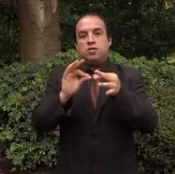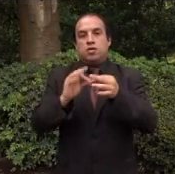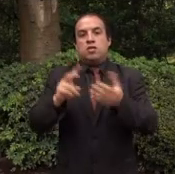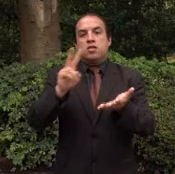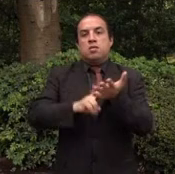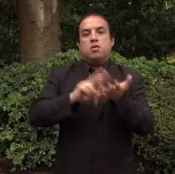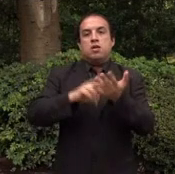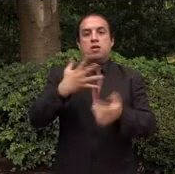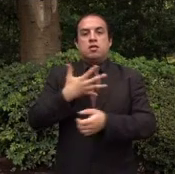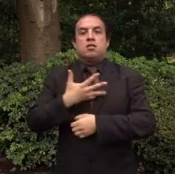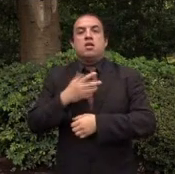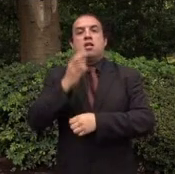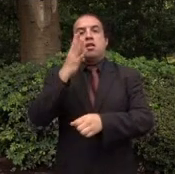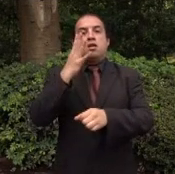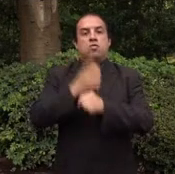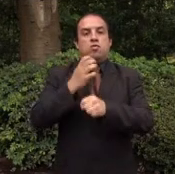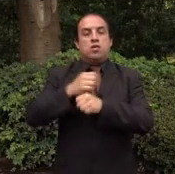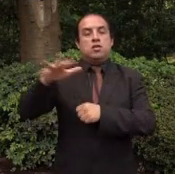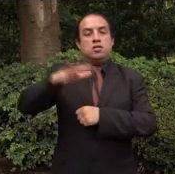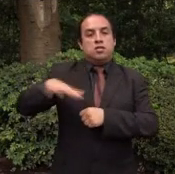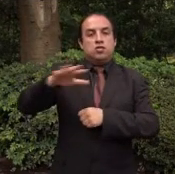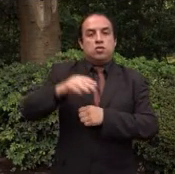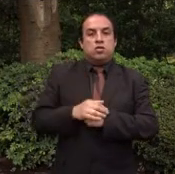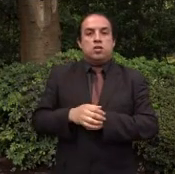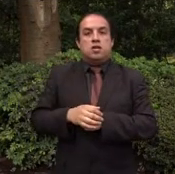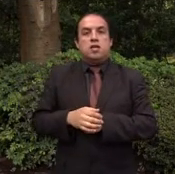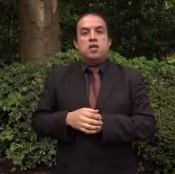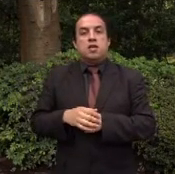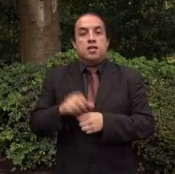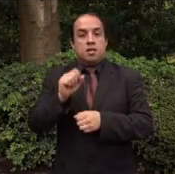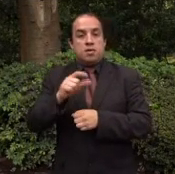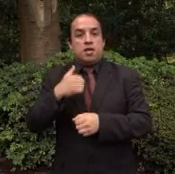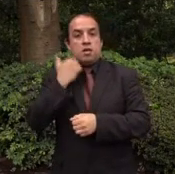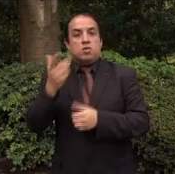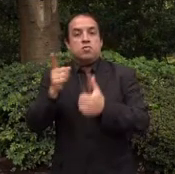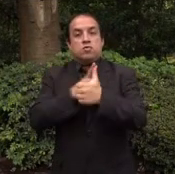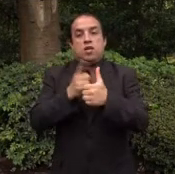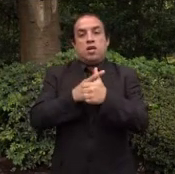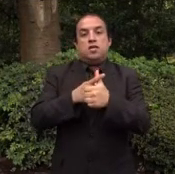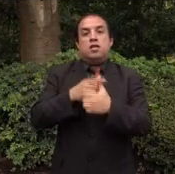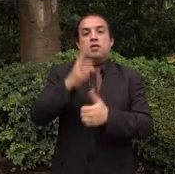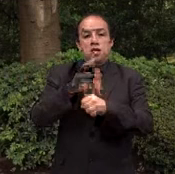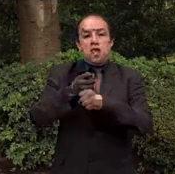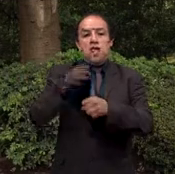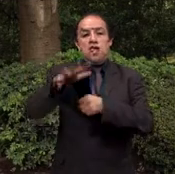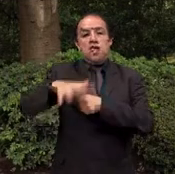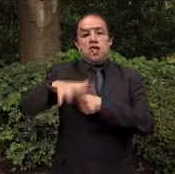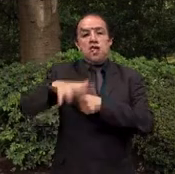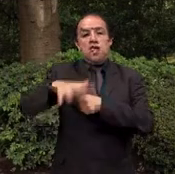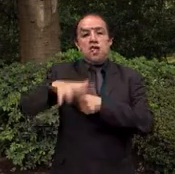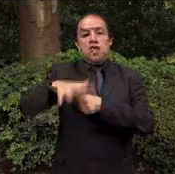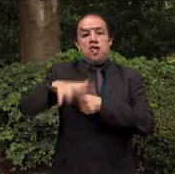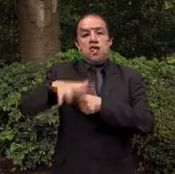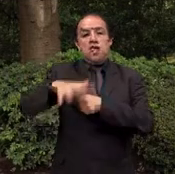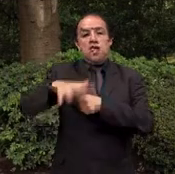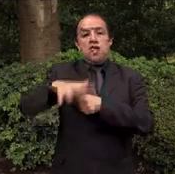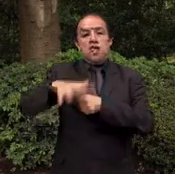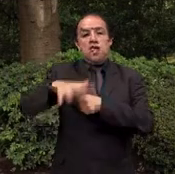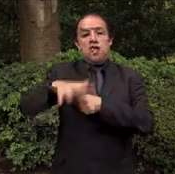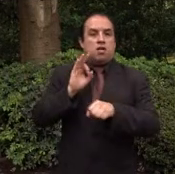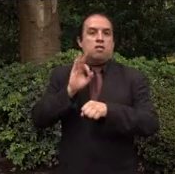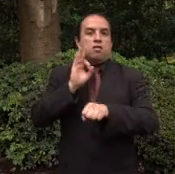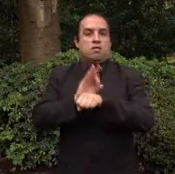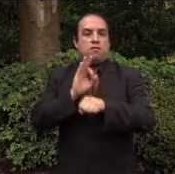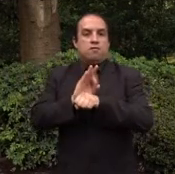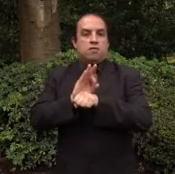parte fundamental que queremos que tenga la primera sección y la otra que es el rescate también de la defensa nacional, de la historia